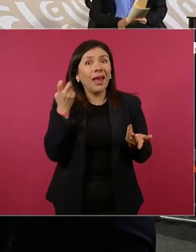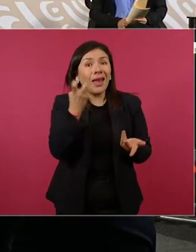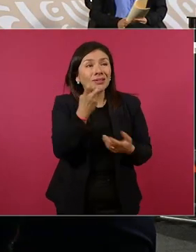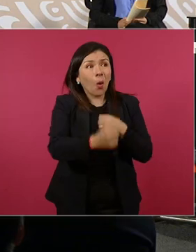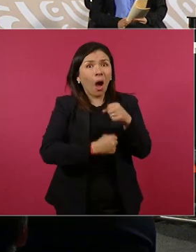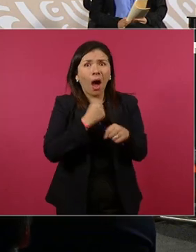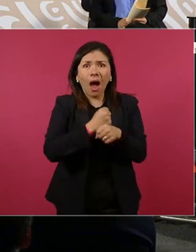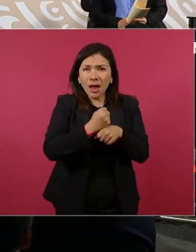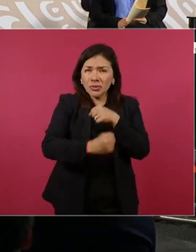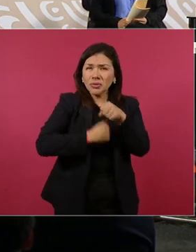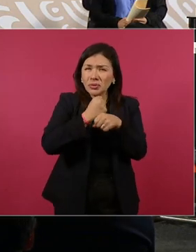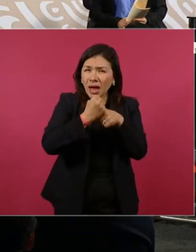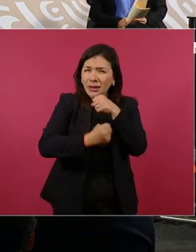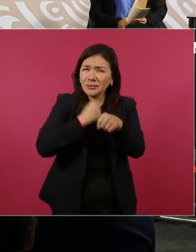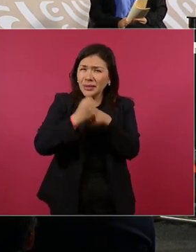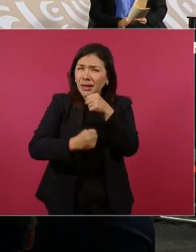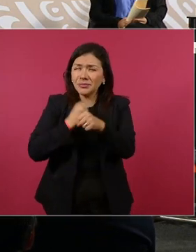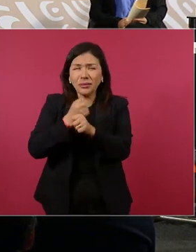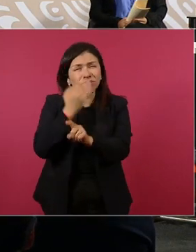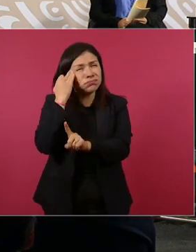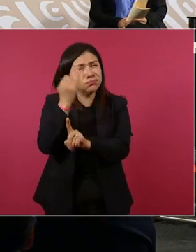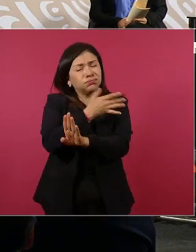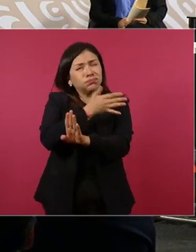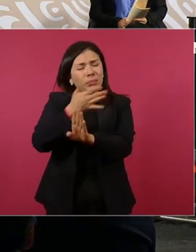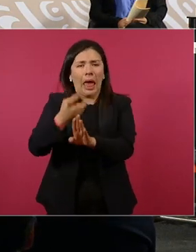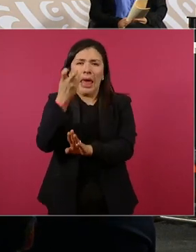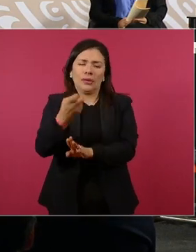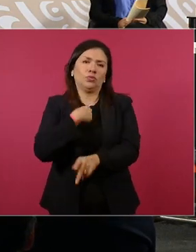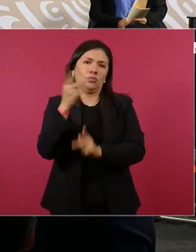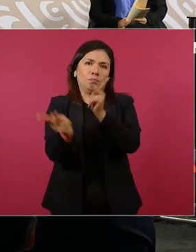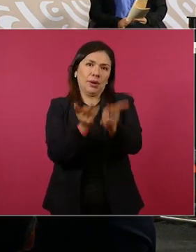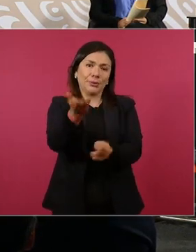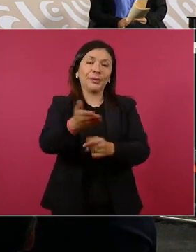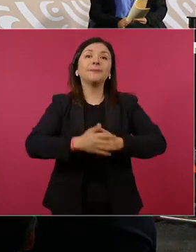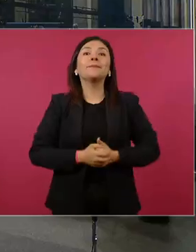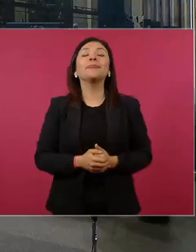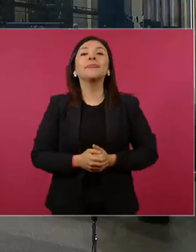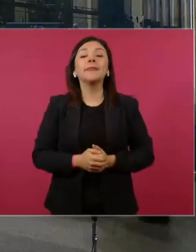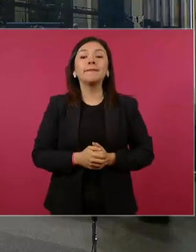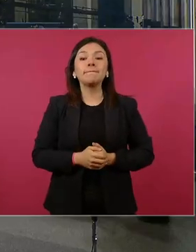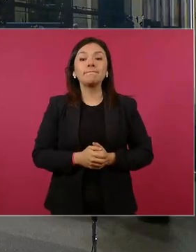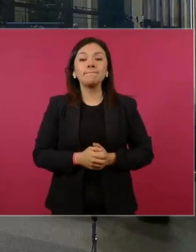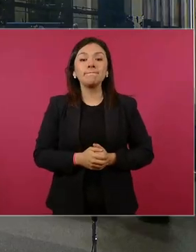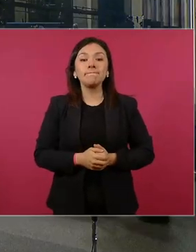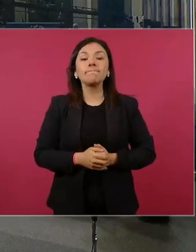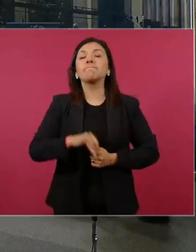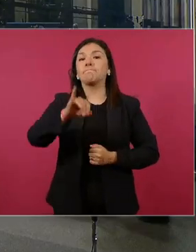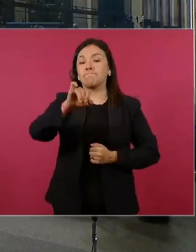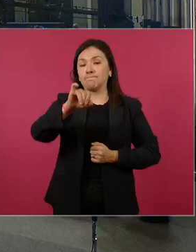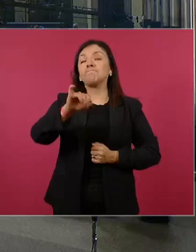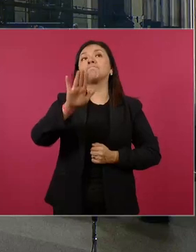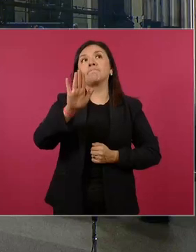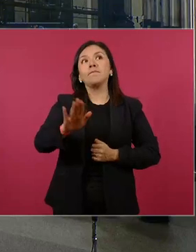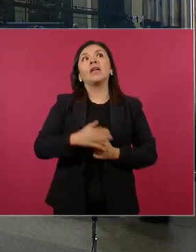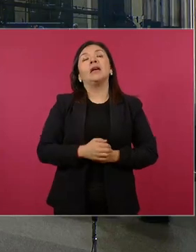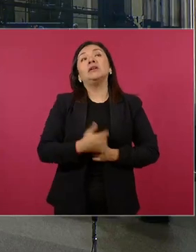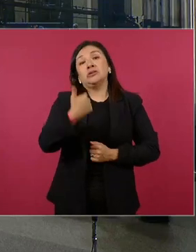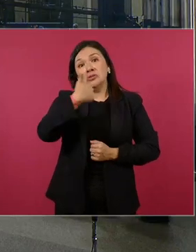Años están así sin pagar impuestos. Esa sería mi primera pregunta. Sí, yo pienso que si se avanza con